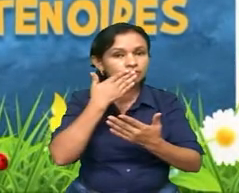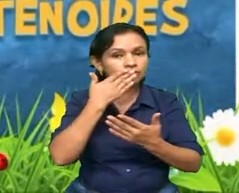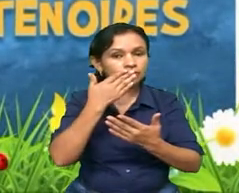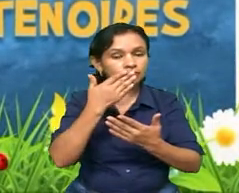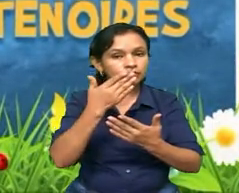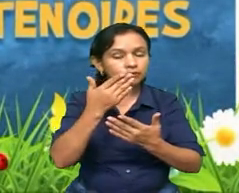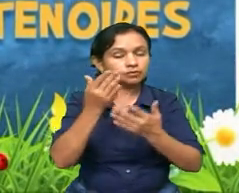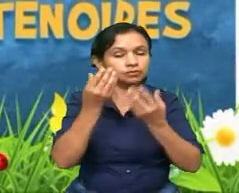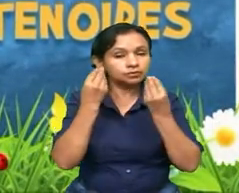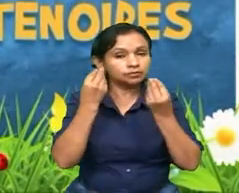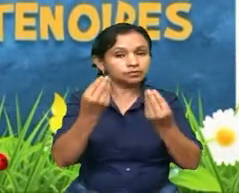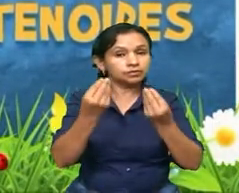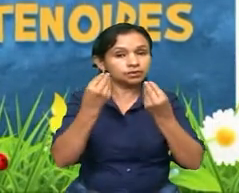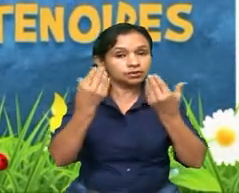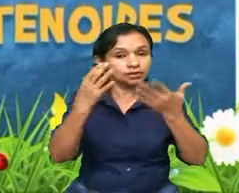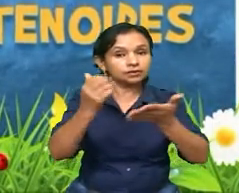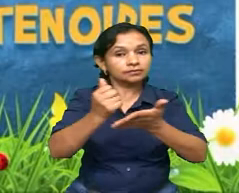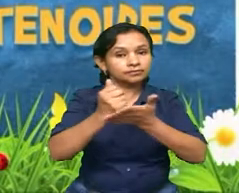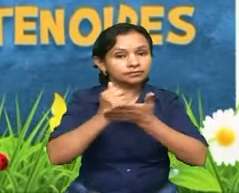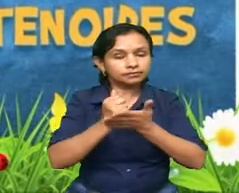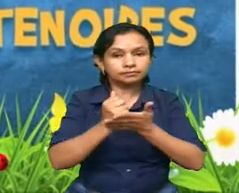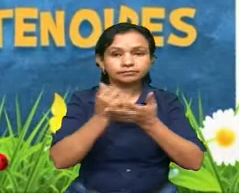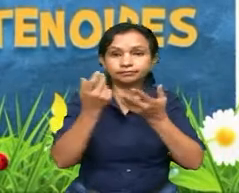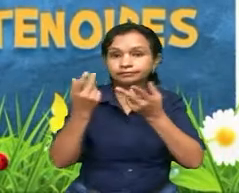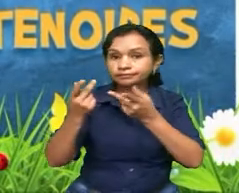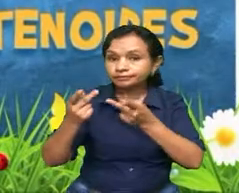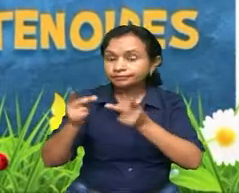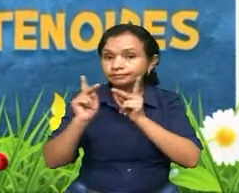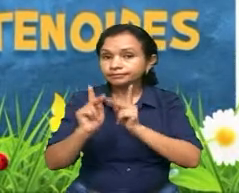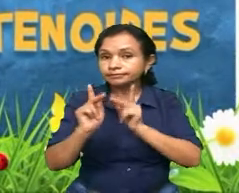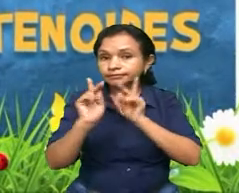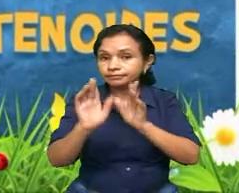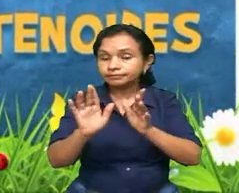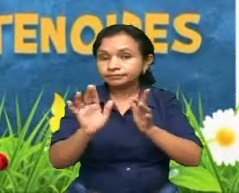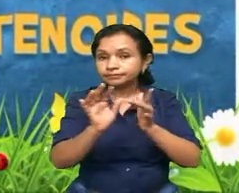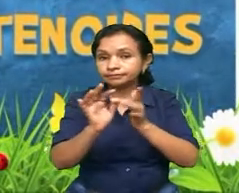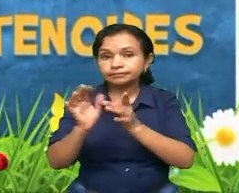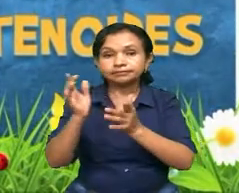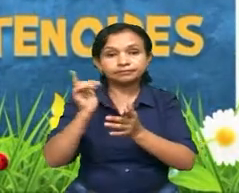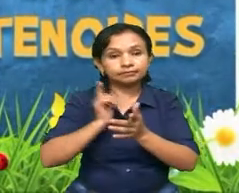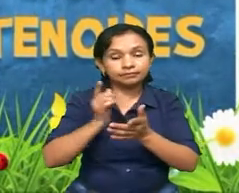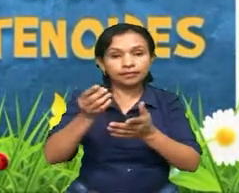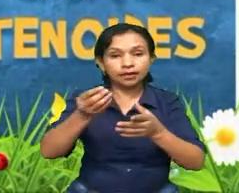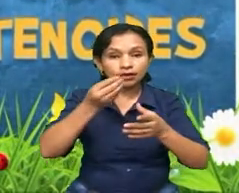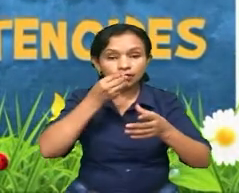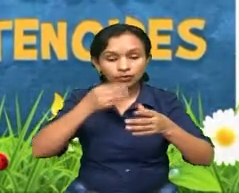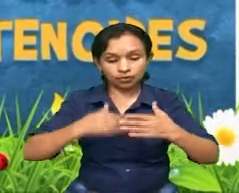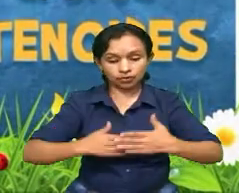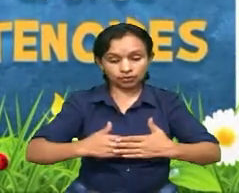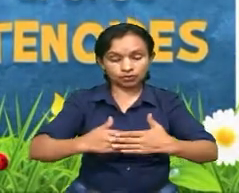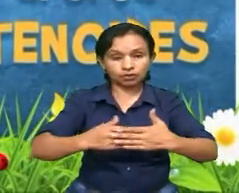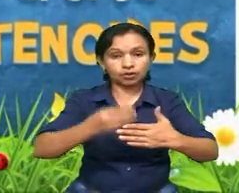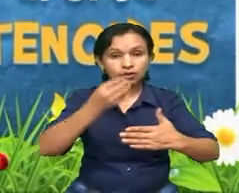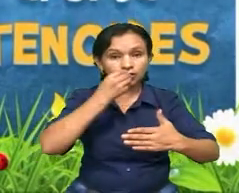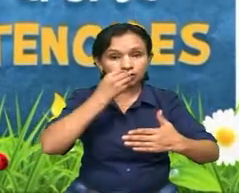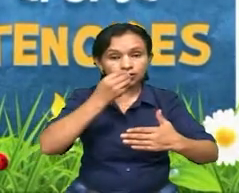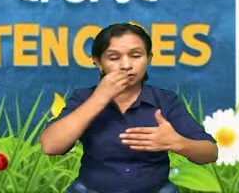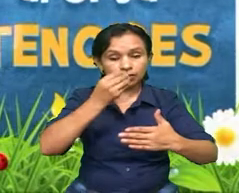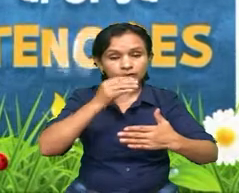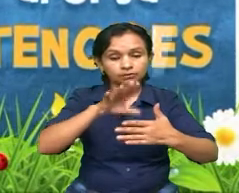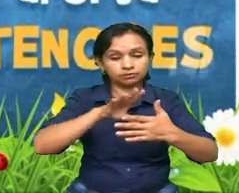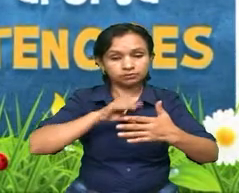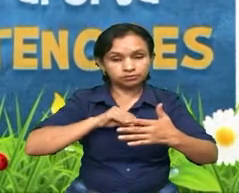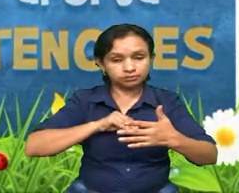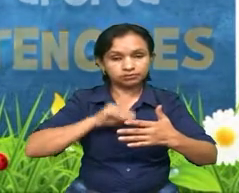son muchísimos, pero particularmente al consumirse durante el embarazo, este